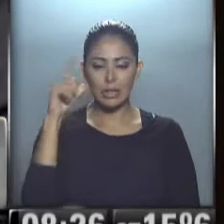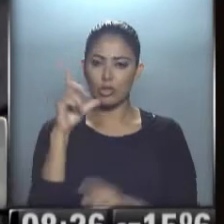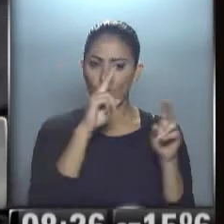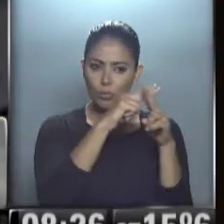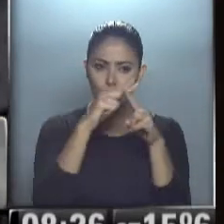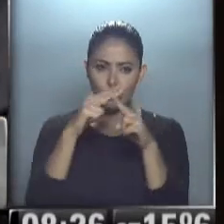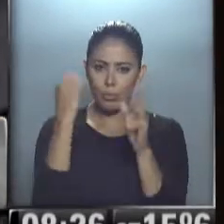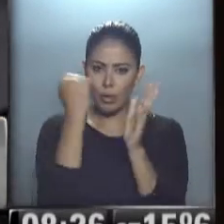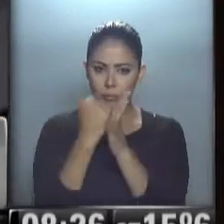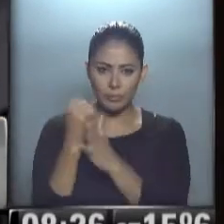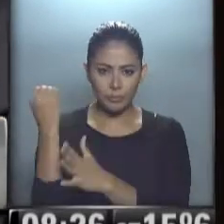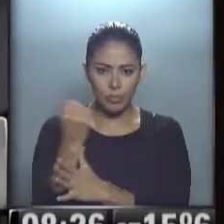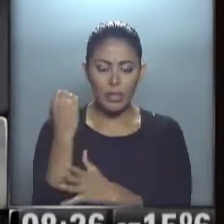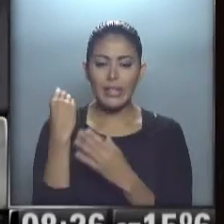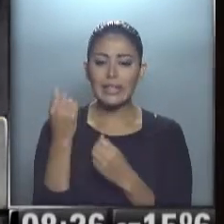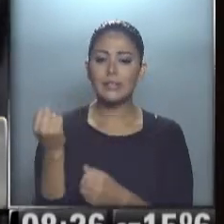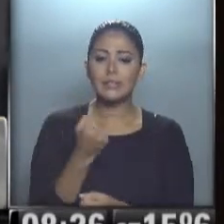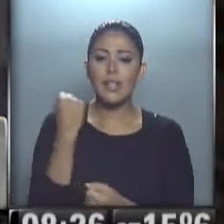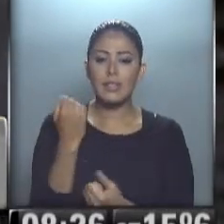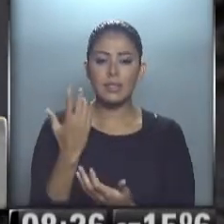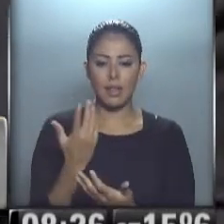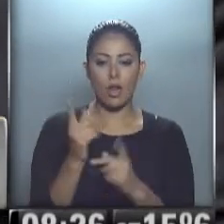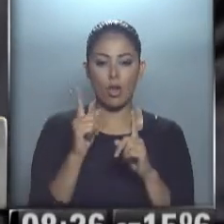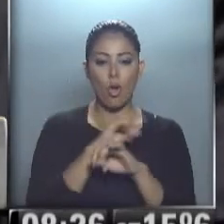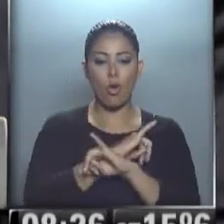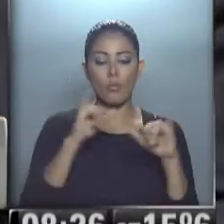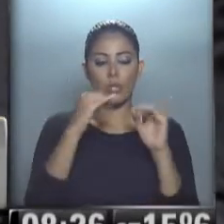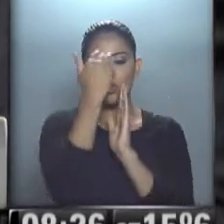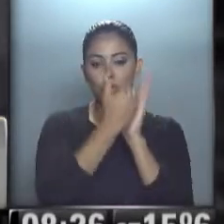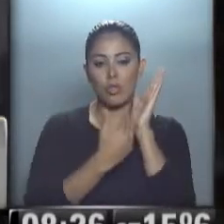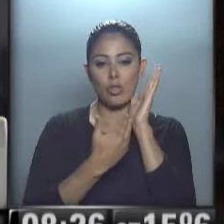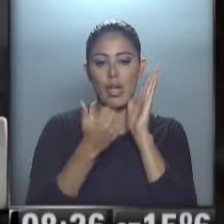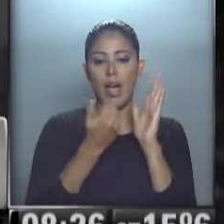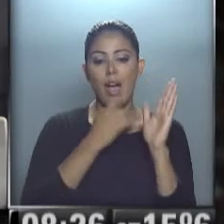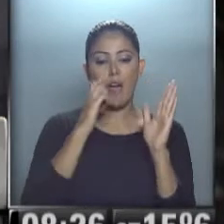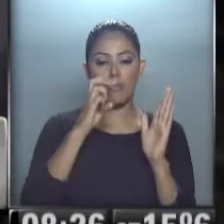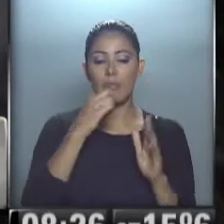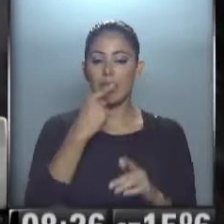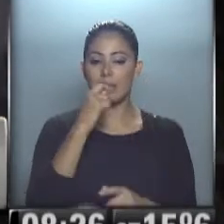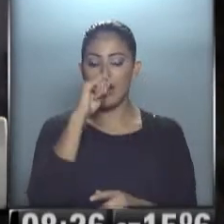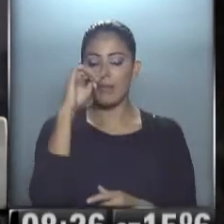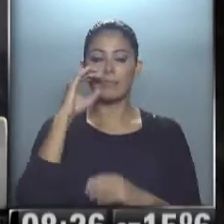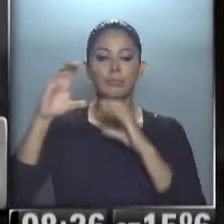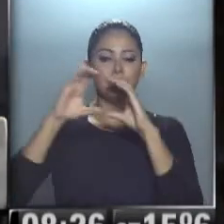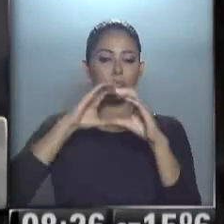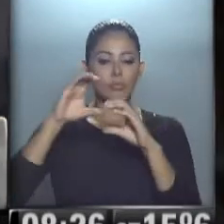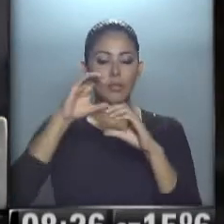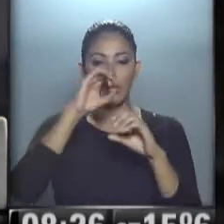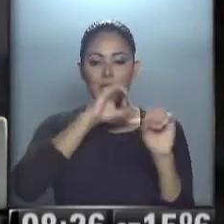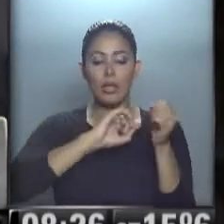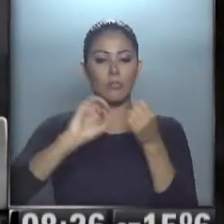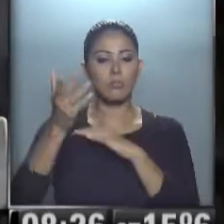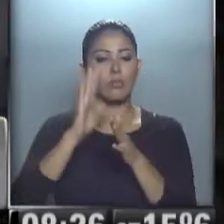que es lo que se busca con este acuerdo bueno el comunicado de la afip habla de establecer una sinergia de comunicación inductiva de